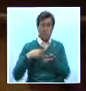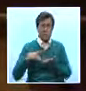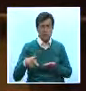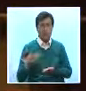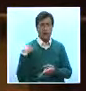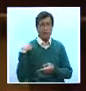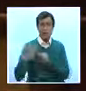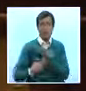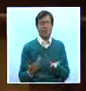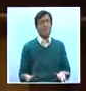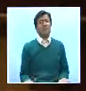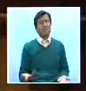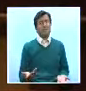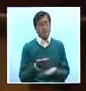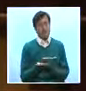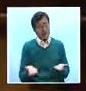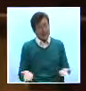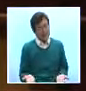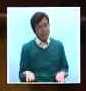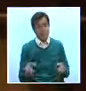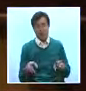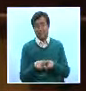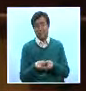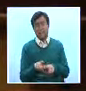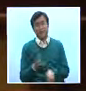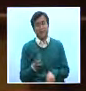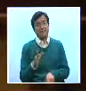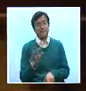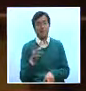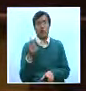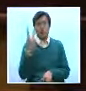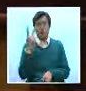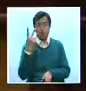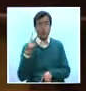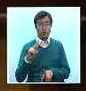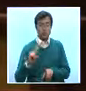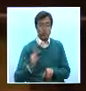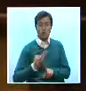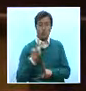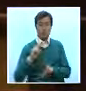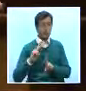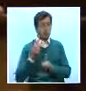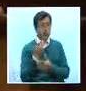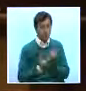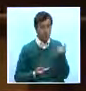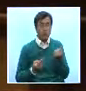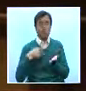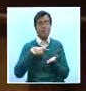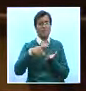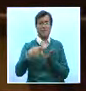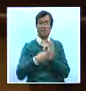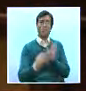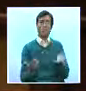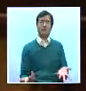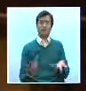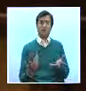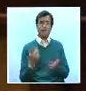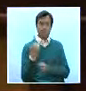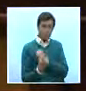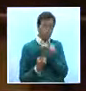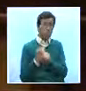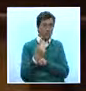obtuvieron. Entonces, técnicamente, es en el mismo ingreso donde se tributan dos veces. Uno, el impuesto a la renta a medida que se fue generando año por